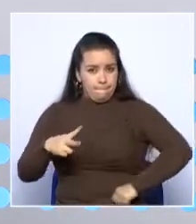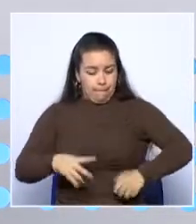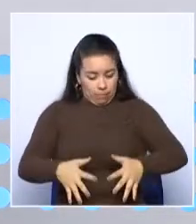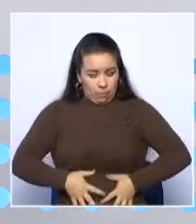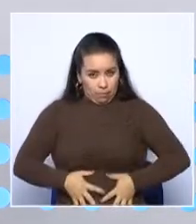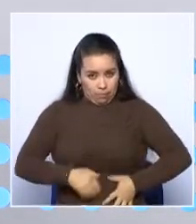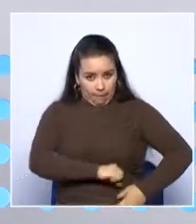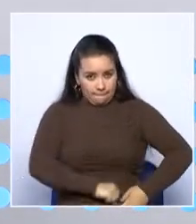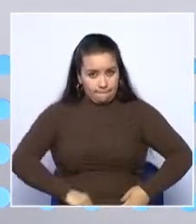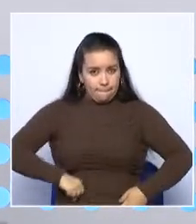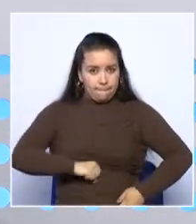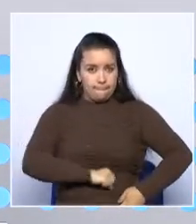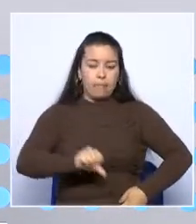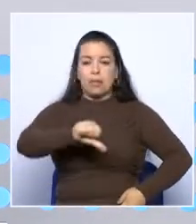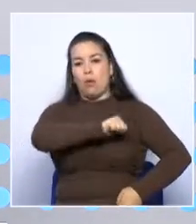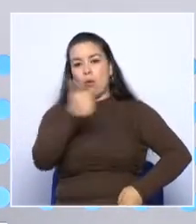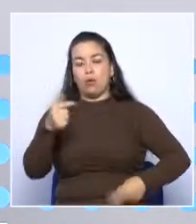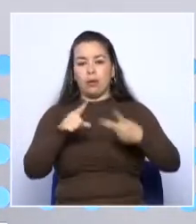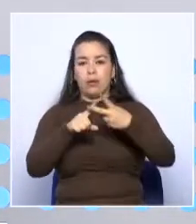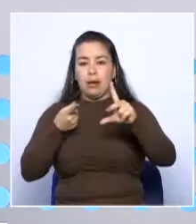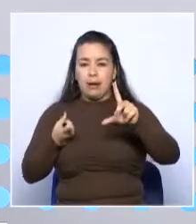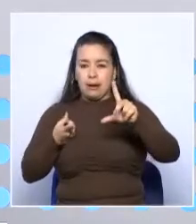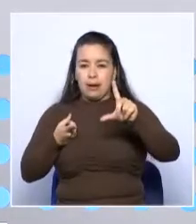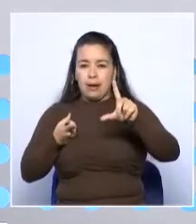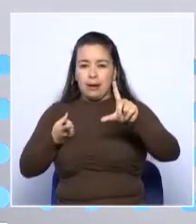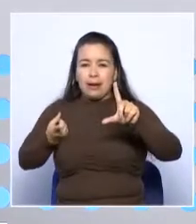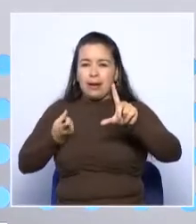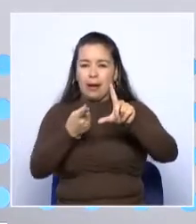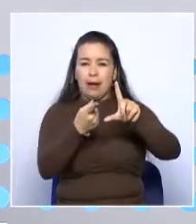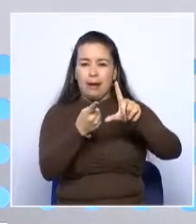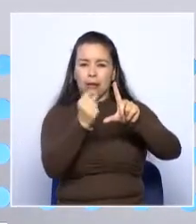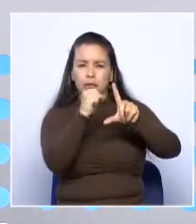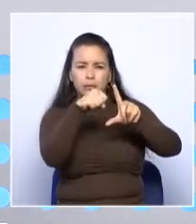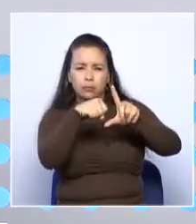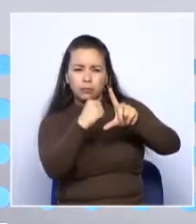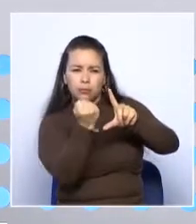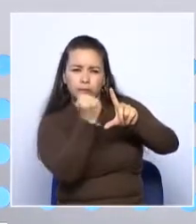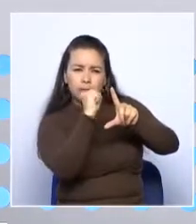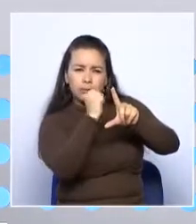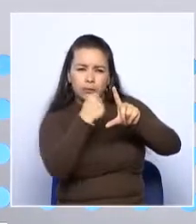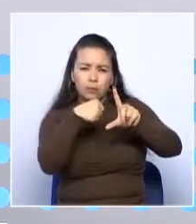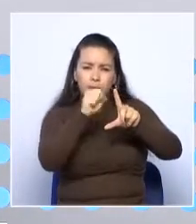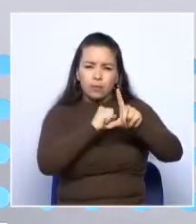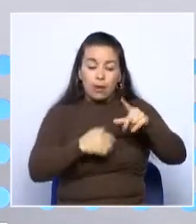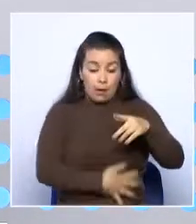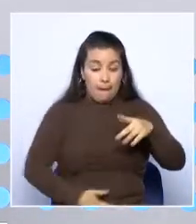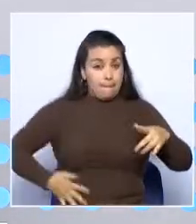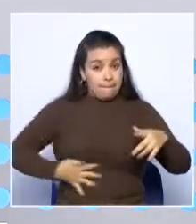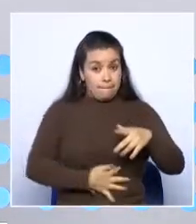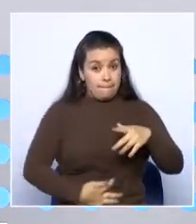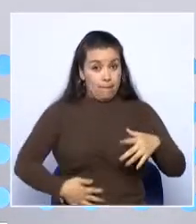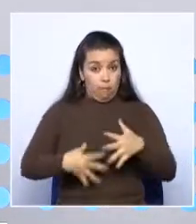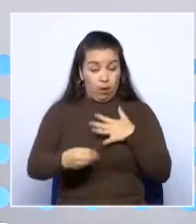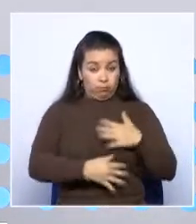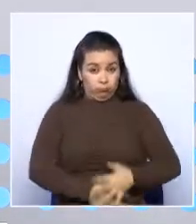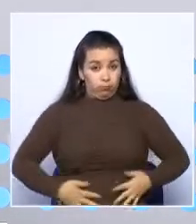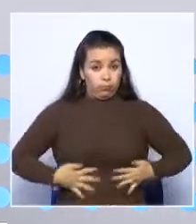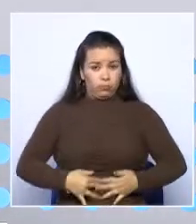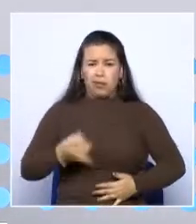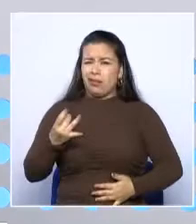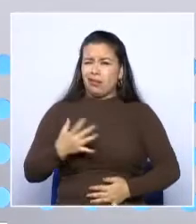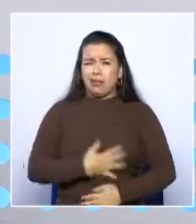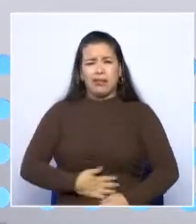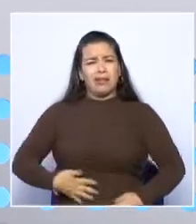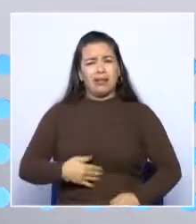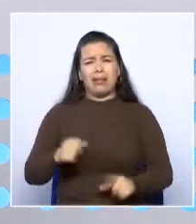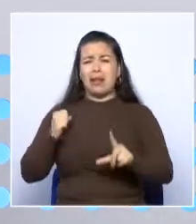por la pelvis, y está la transvaginal, ¿sí? La transabdominal se hace a las pacientes que definitivamente les molesta mucho el